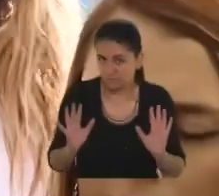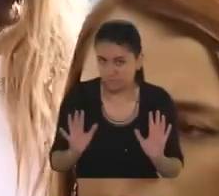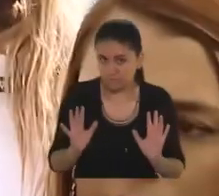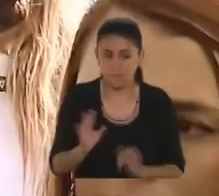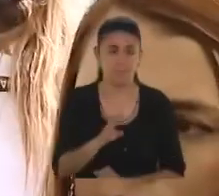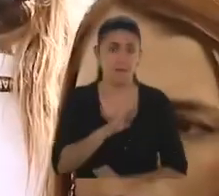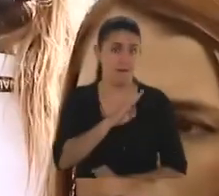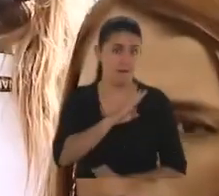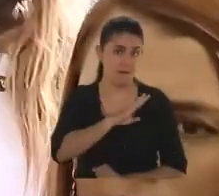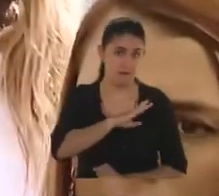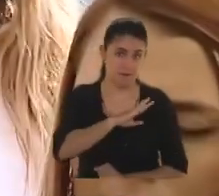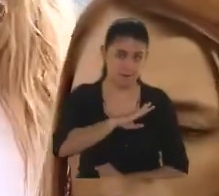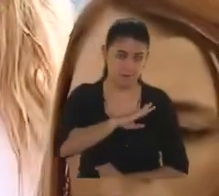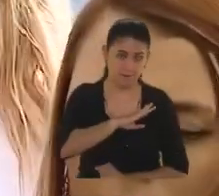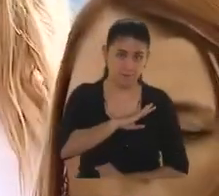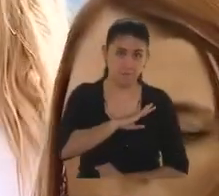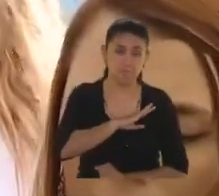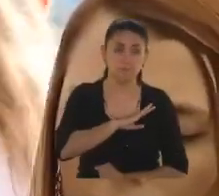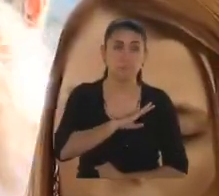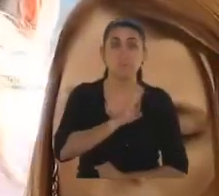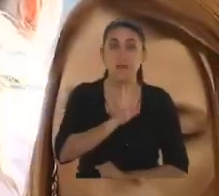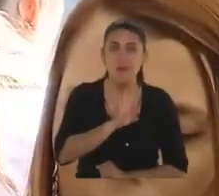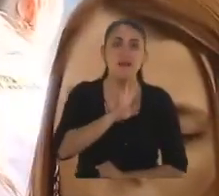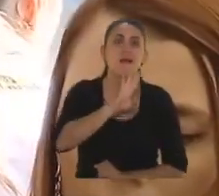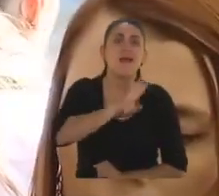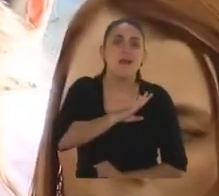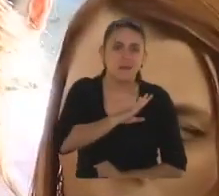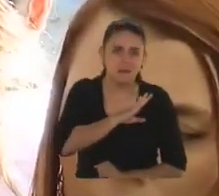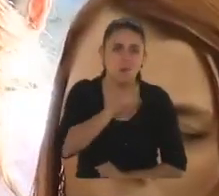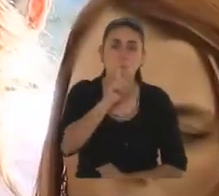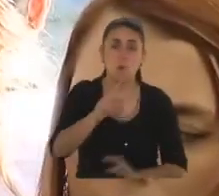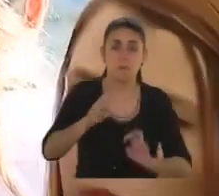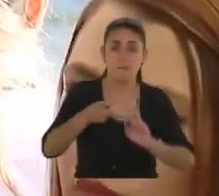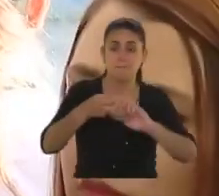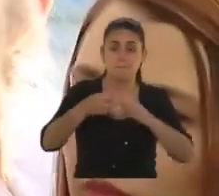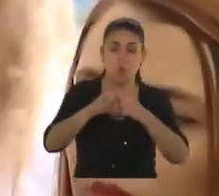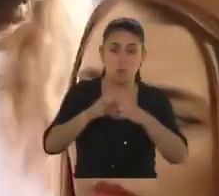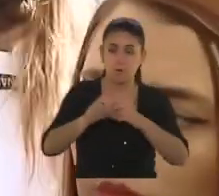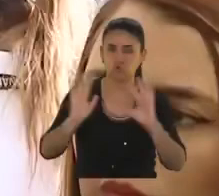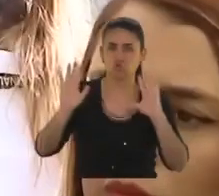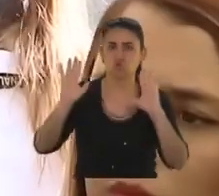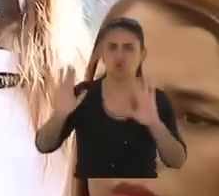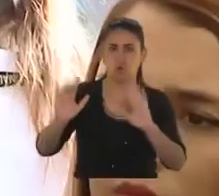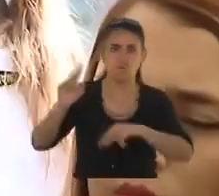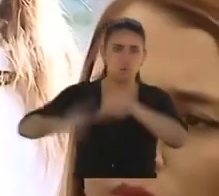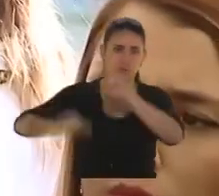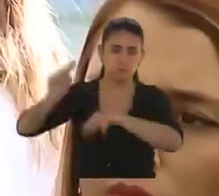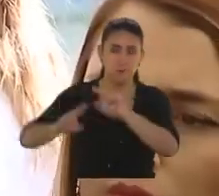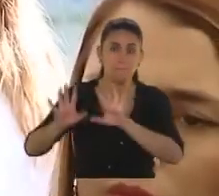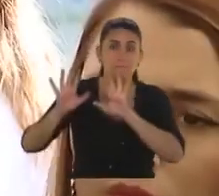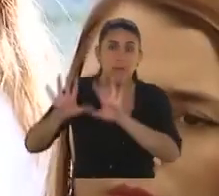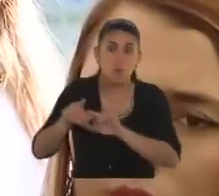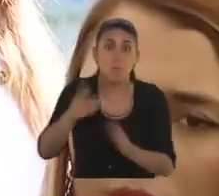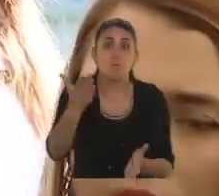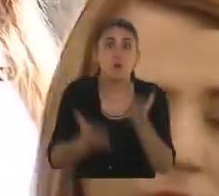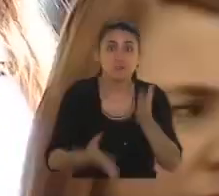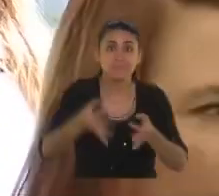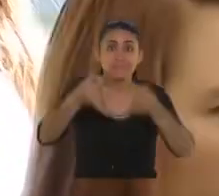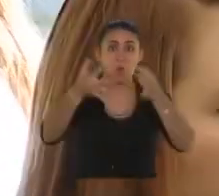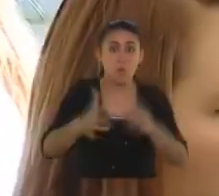alcaldía, en un ánimo de resolver un problema que se convierte en un problema de seguridad para los ciudadanos de la